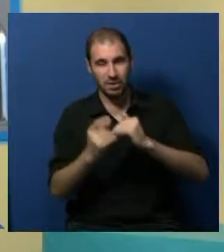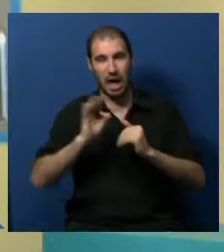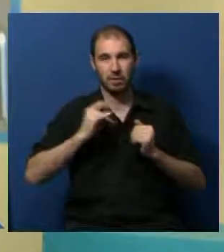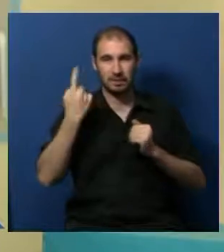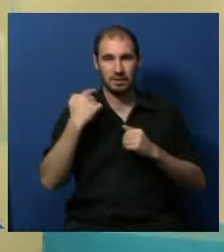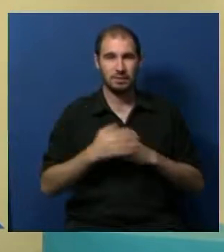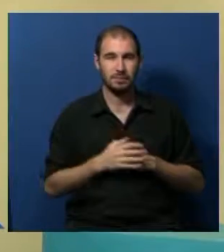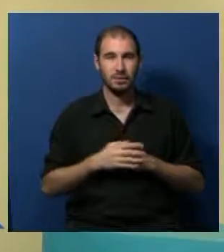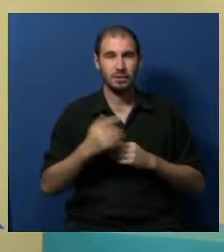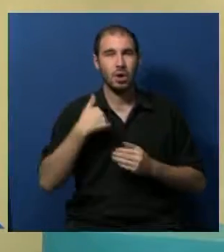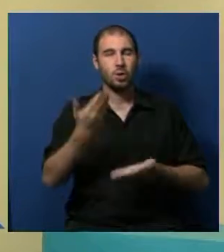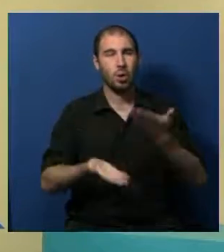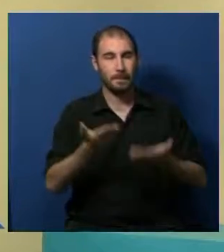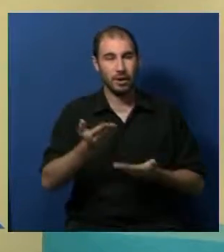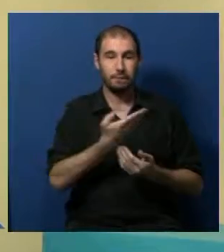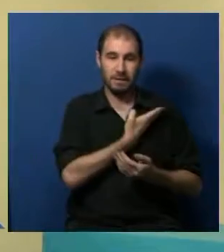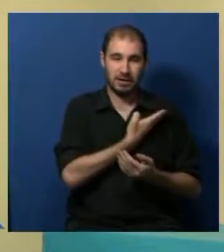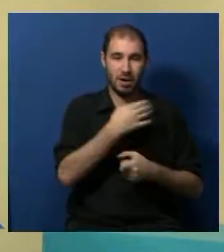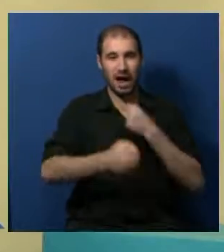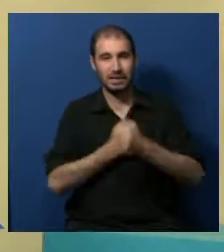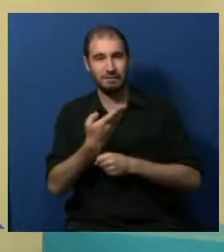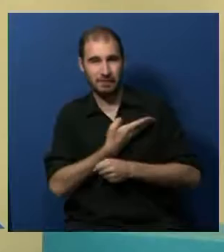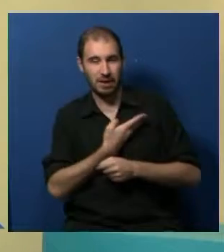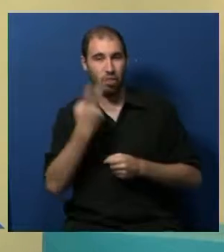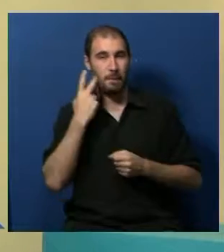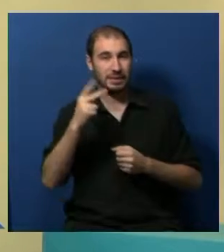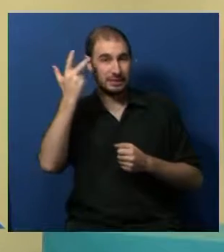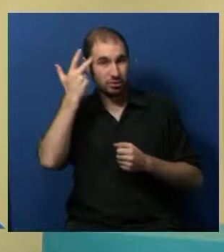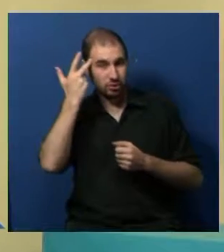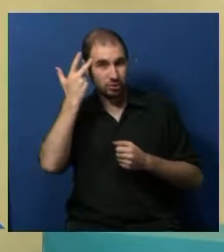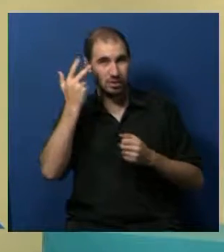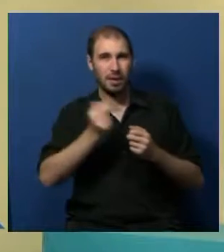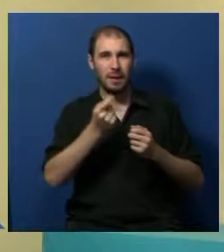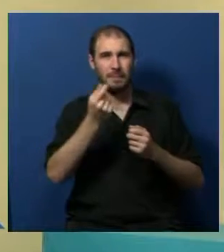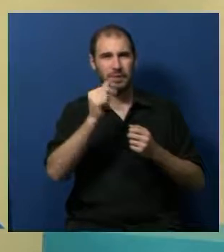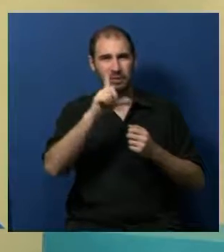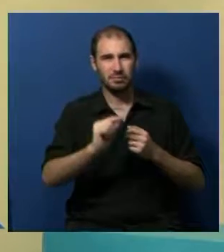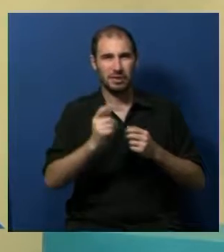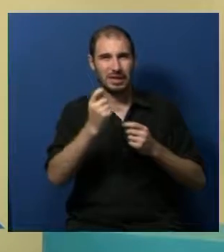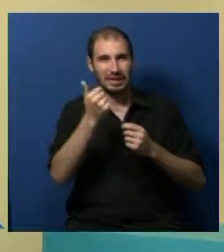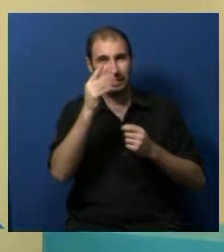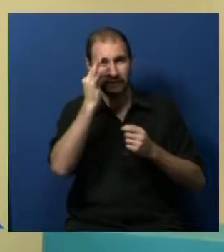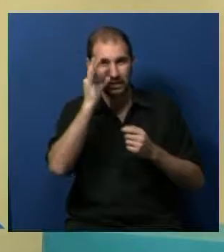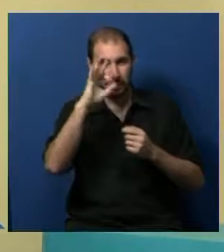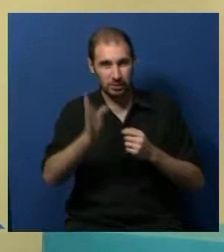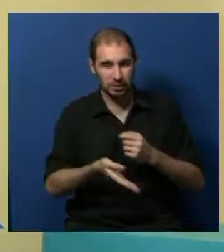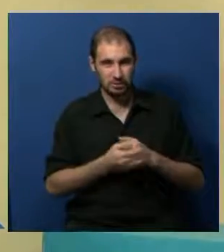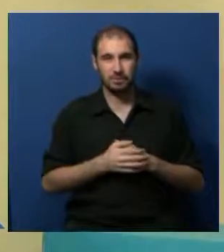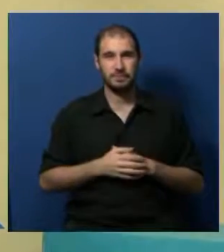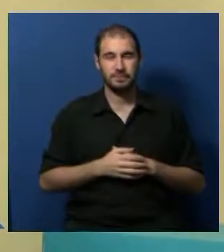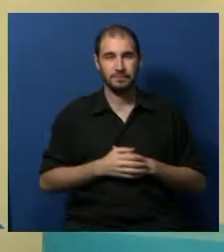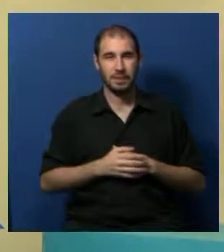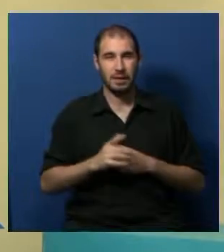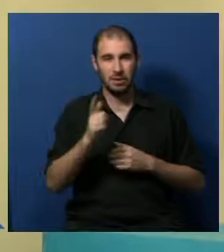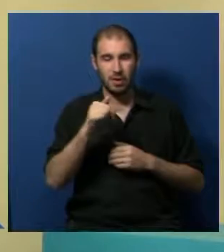pasado. Y si yo miro de febrero a febrero del 2018, ya estamos en una inflación cercana al 20%, con lo cual